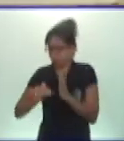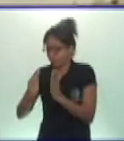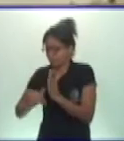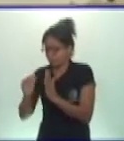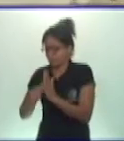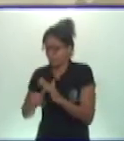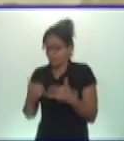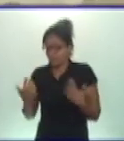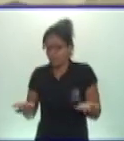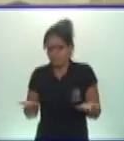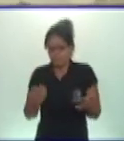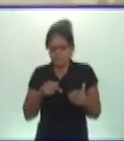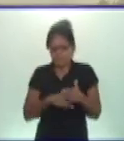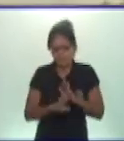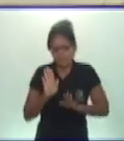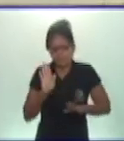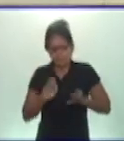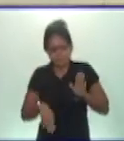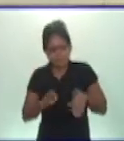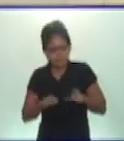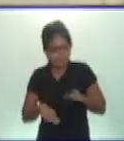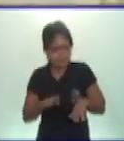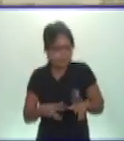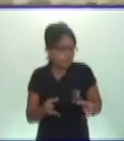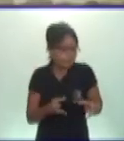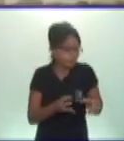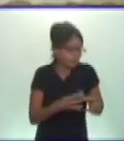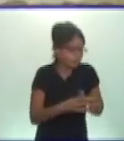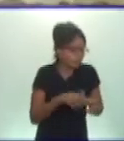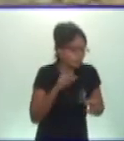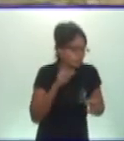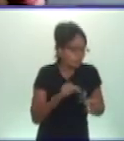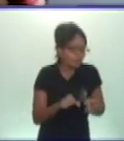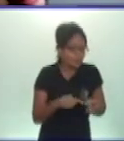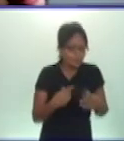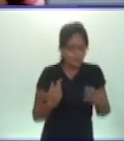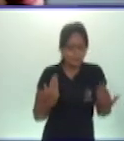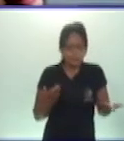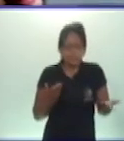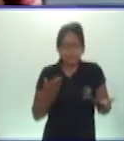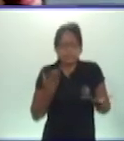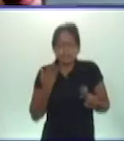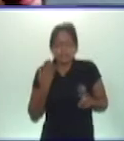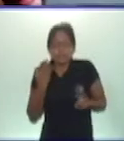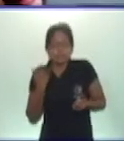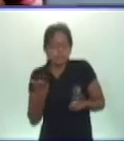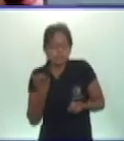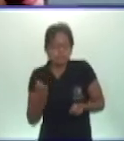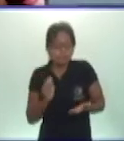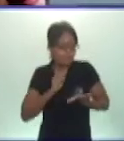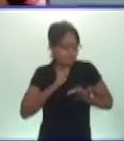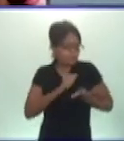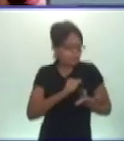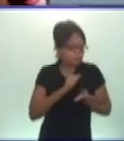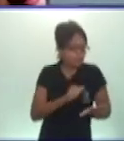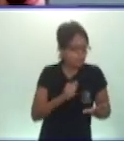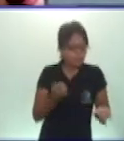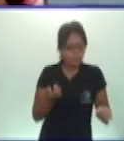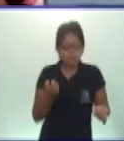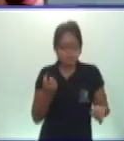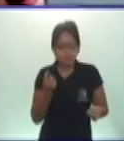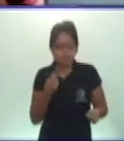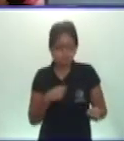circunstancias, generó una gran demanda de servicios, generó una gran demanda de productos para todos